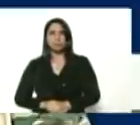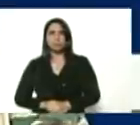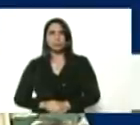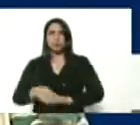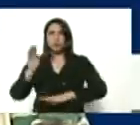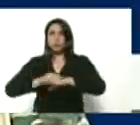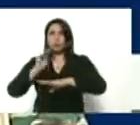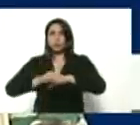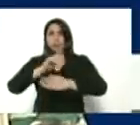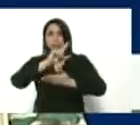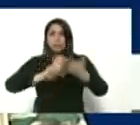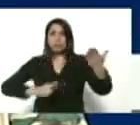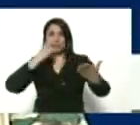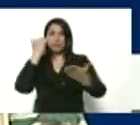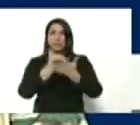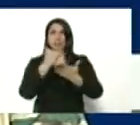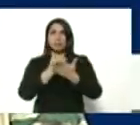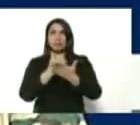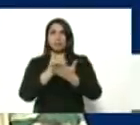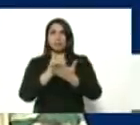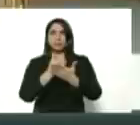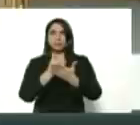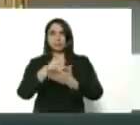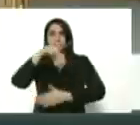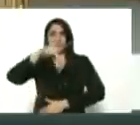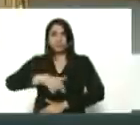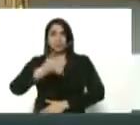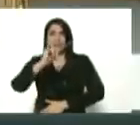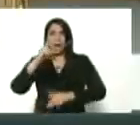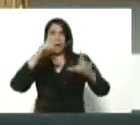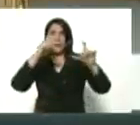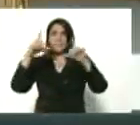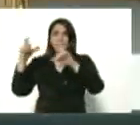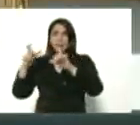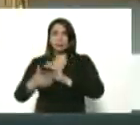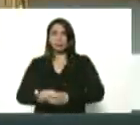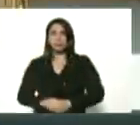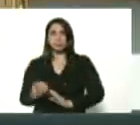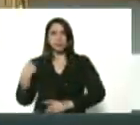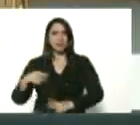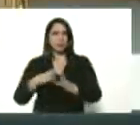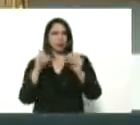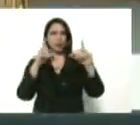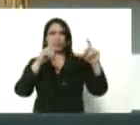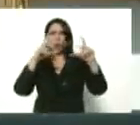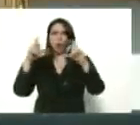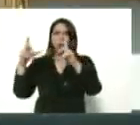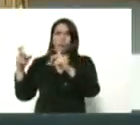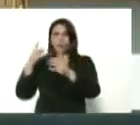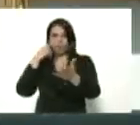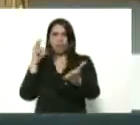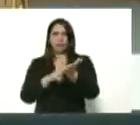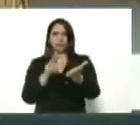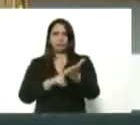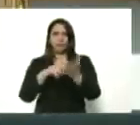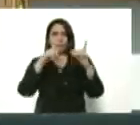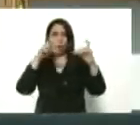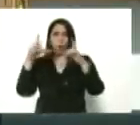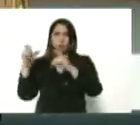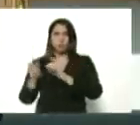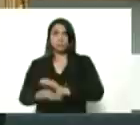Solicité la lista, fíjense ustedes, aquí están las imágenes, tenemos todas estas fotos, ¿verdad? Las